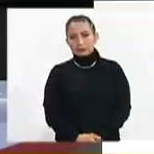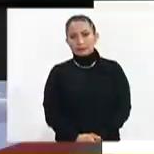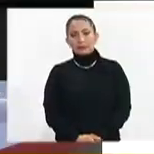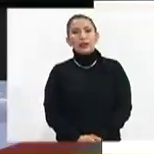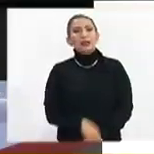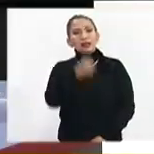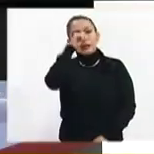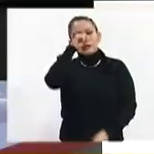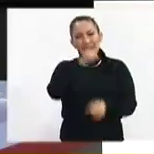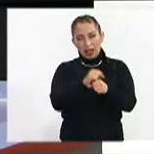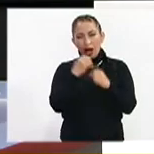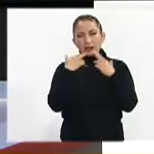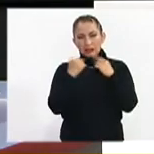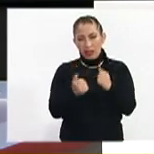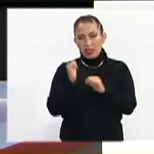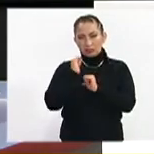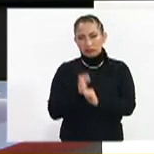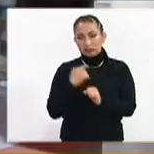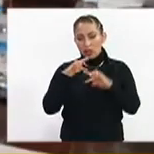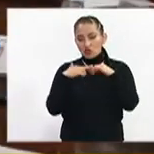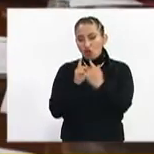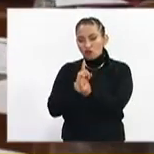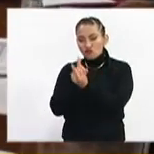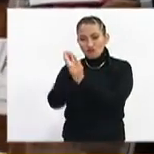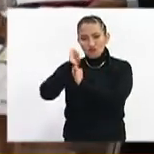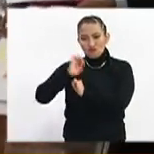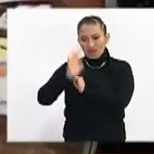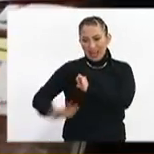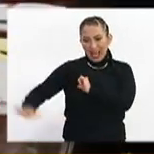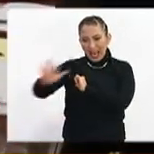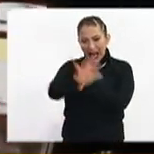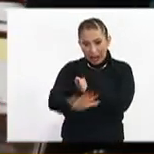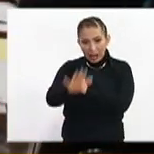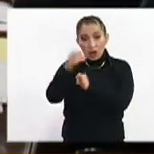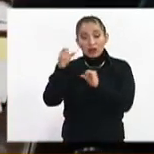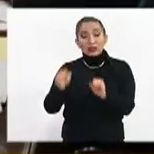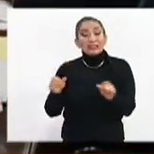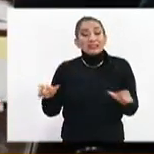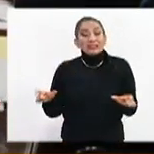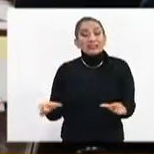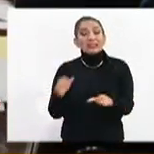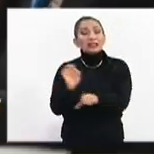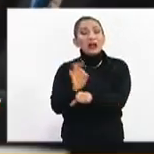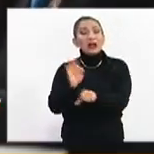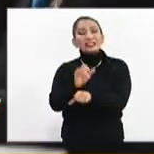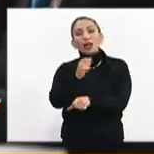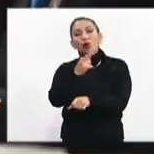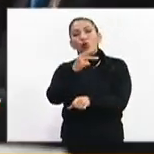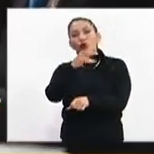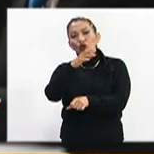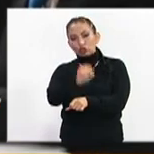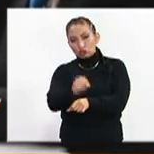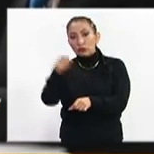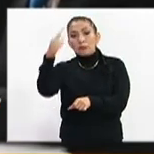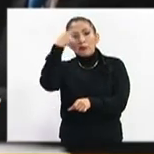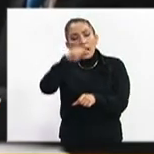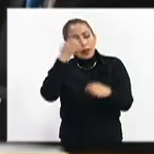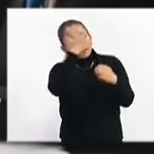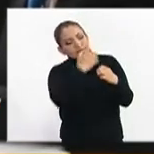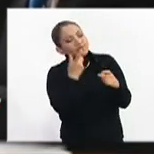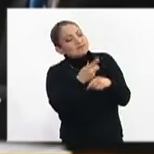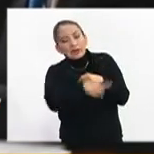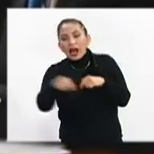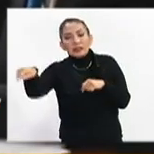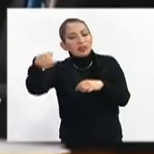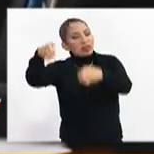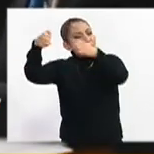El secretario de Hacienda, José Antonio Meade, se reunió con autoridades del sector asegurador para evaluar su operación luego de los desastres naturales que